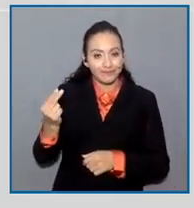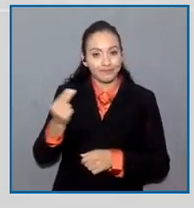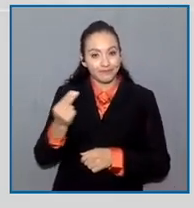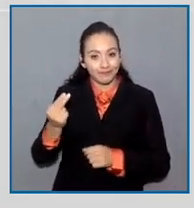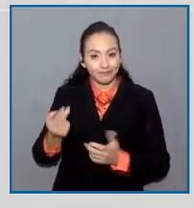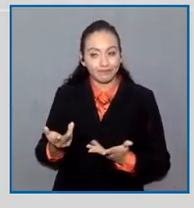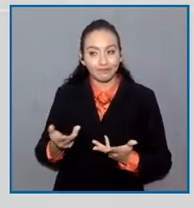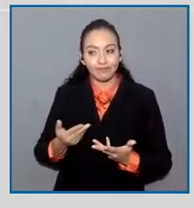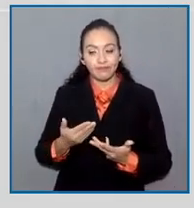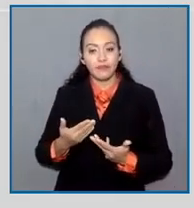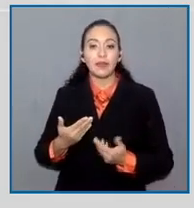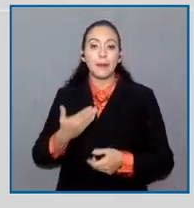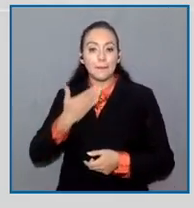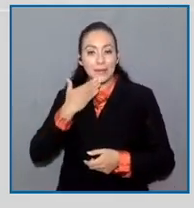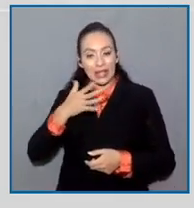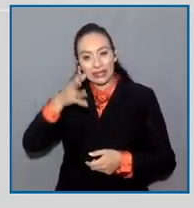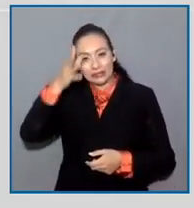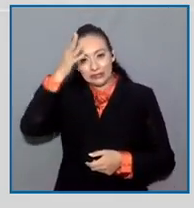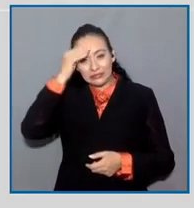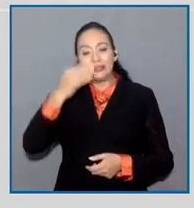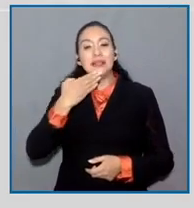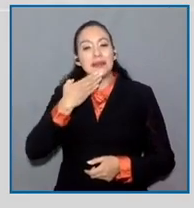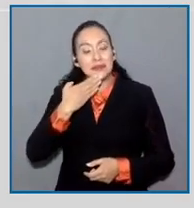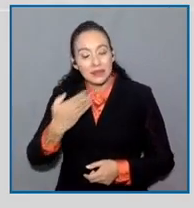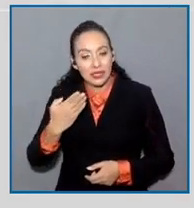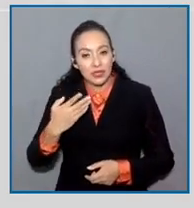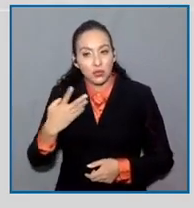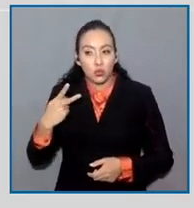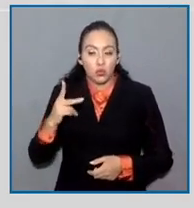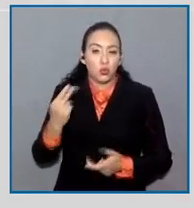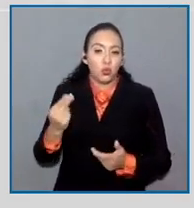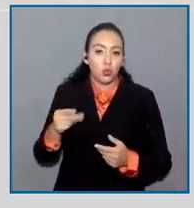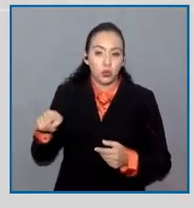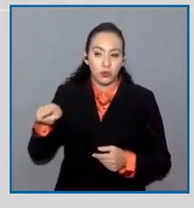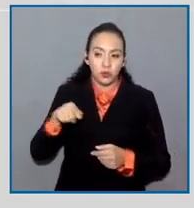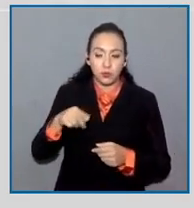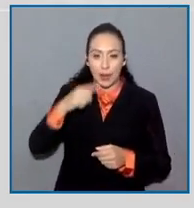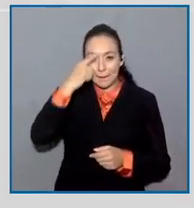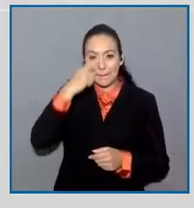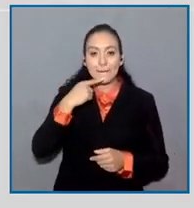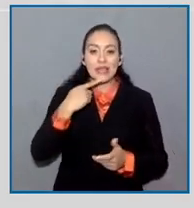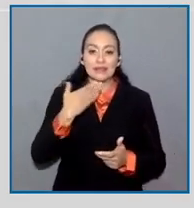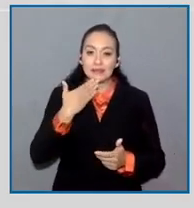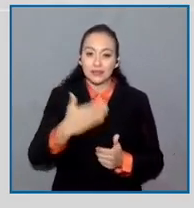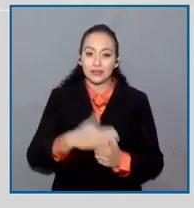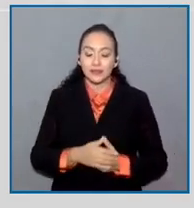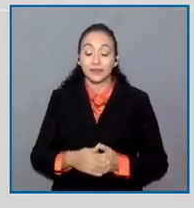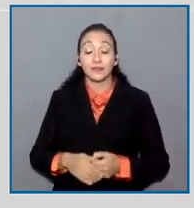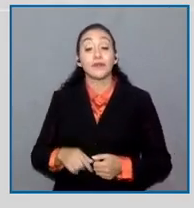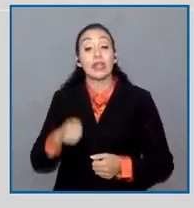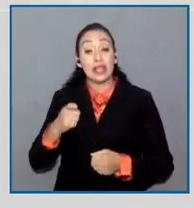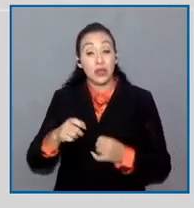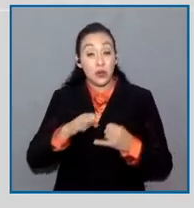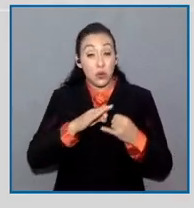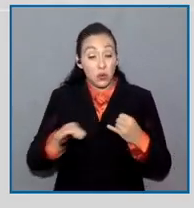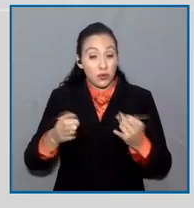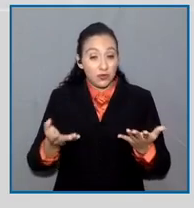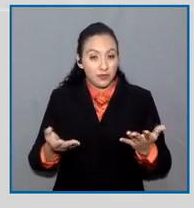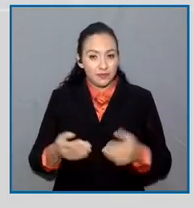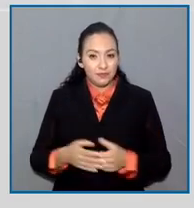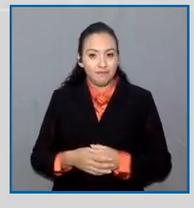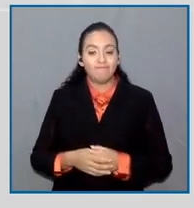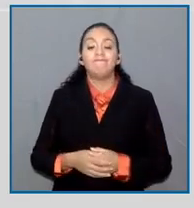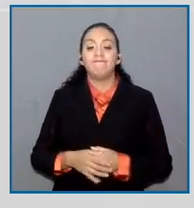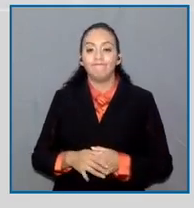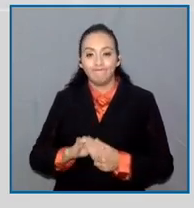características particulares, y finalmente que esto necesariamente tendría que ir seguido